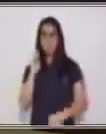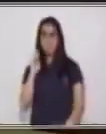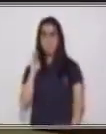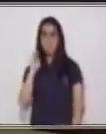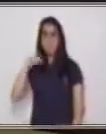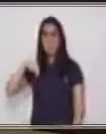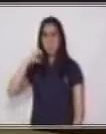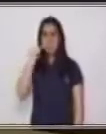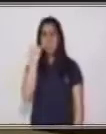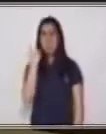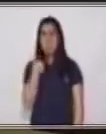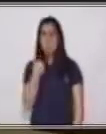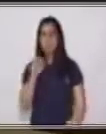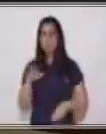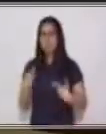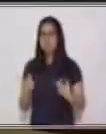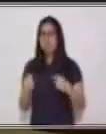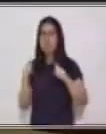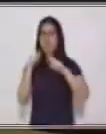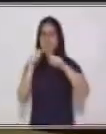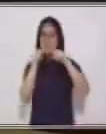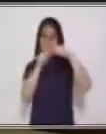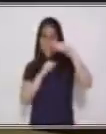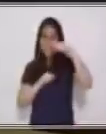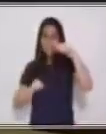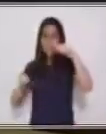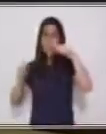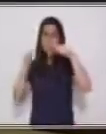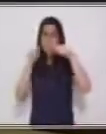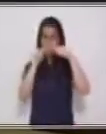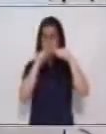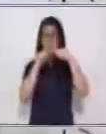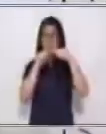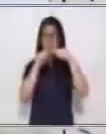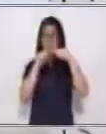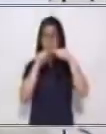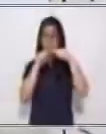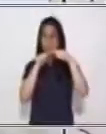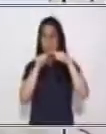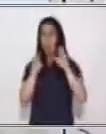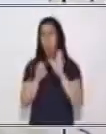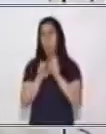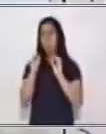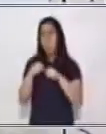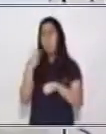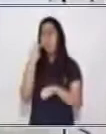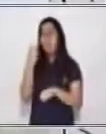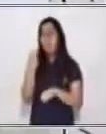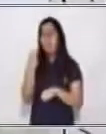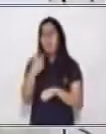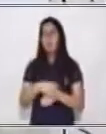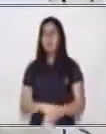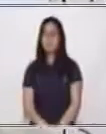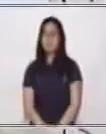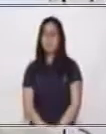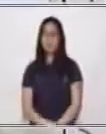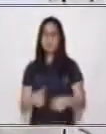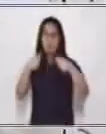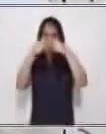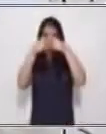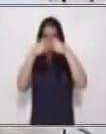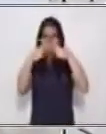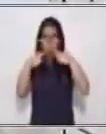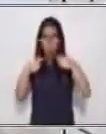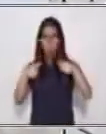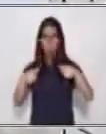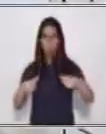plano, como que fuera una hoja de papel, que corta un cono. Si